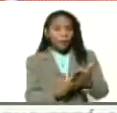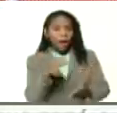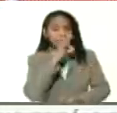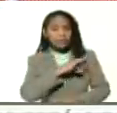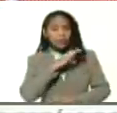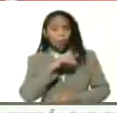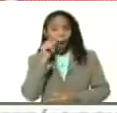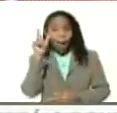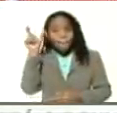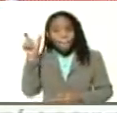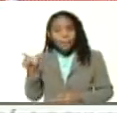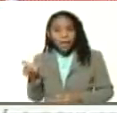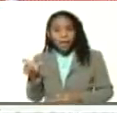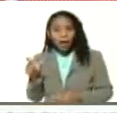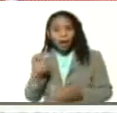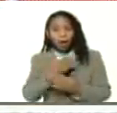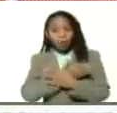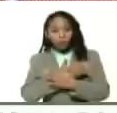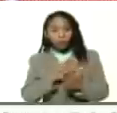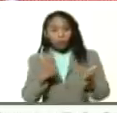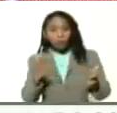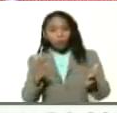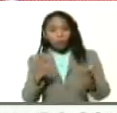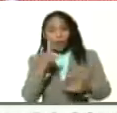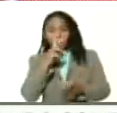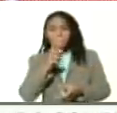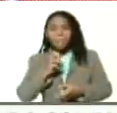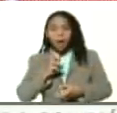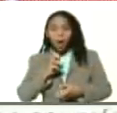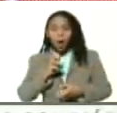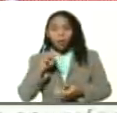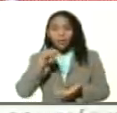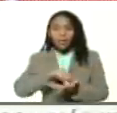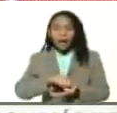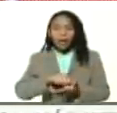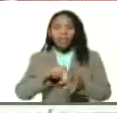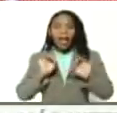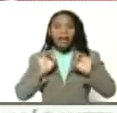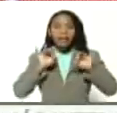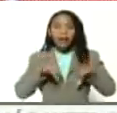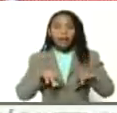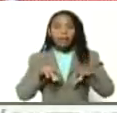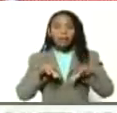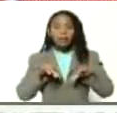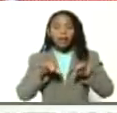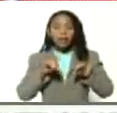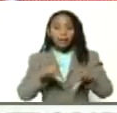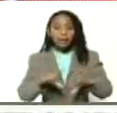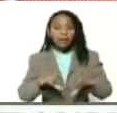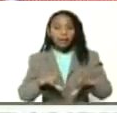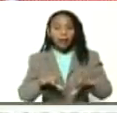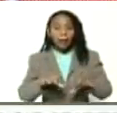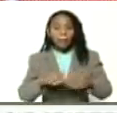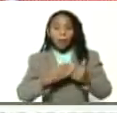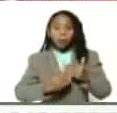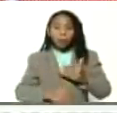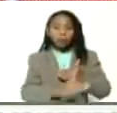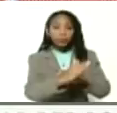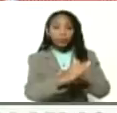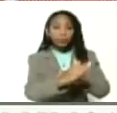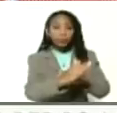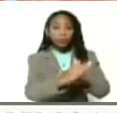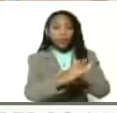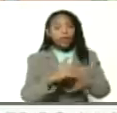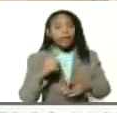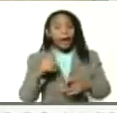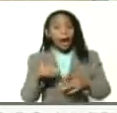Hart la disponibilidad del Banco Central de Inglaterra a proseguir la operación. El